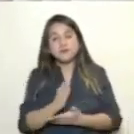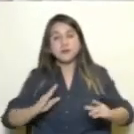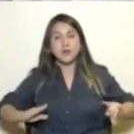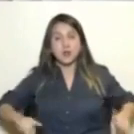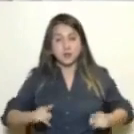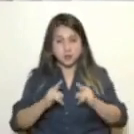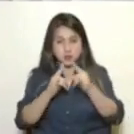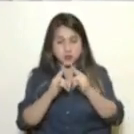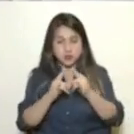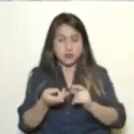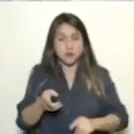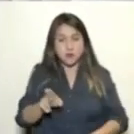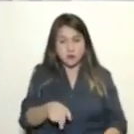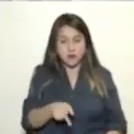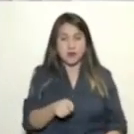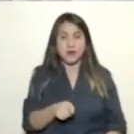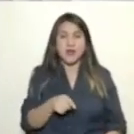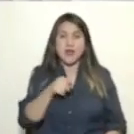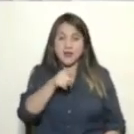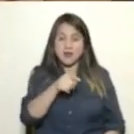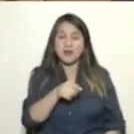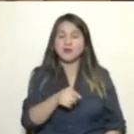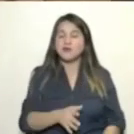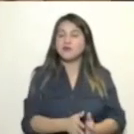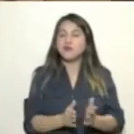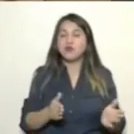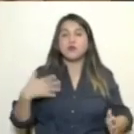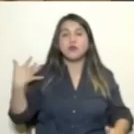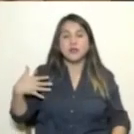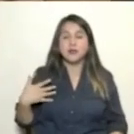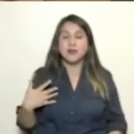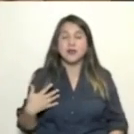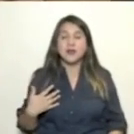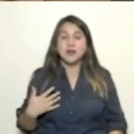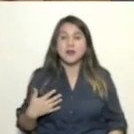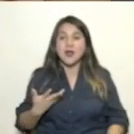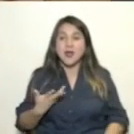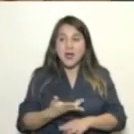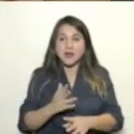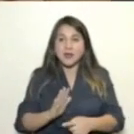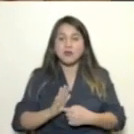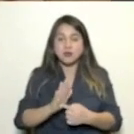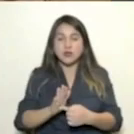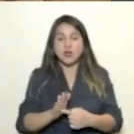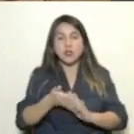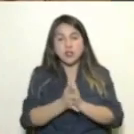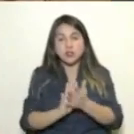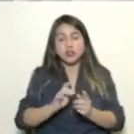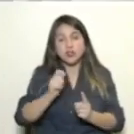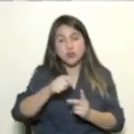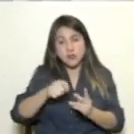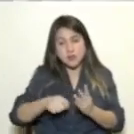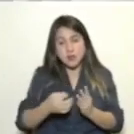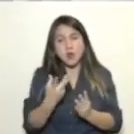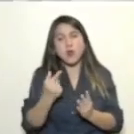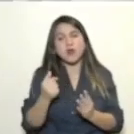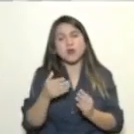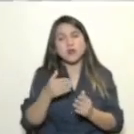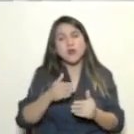reconstrucción. Ahí es indispensable, hay que dar cuenta cada mes de cuánto se ha